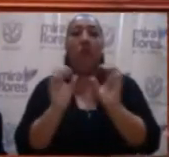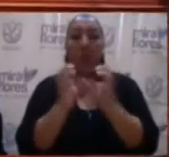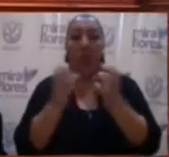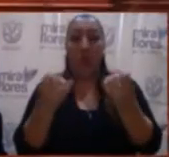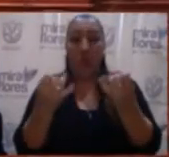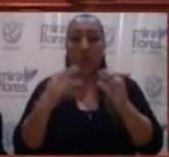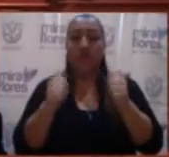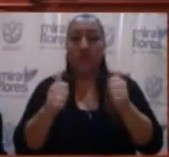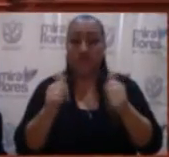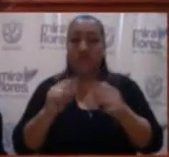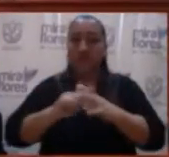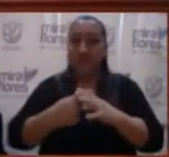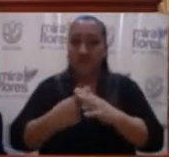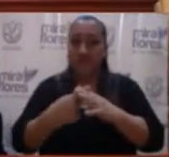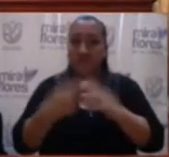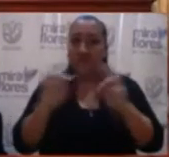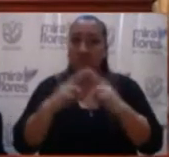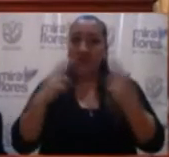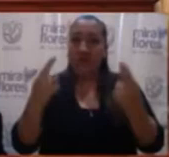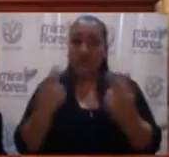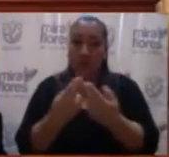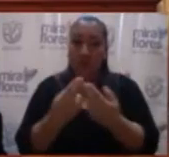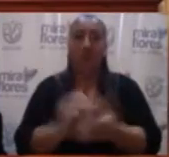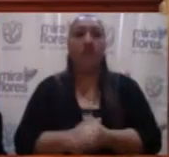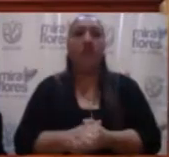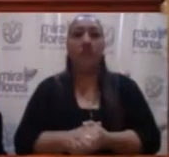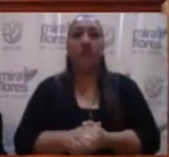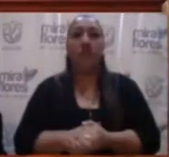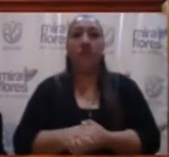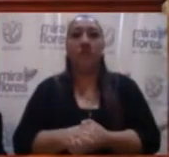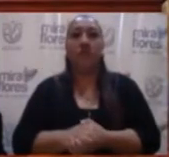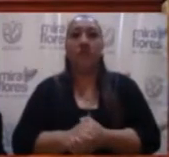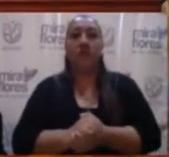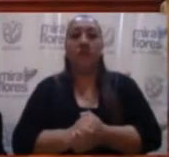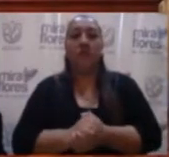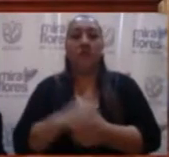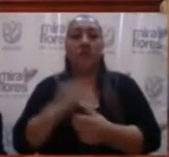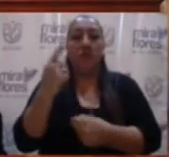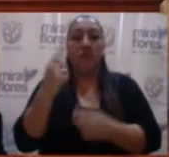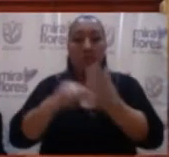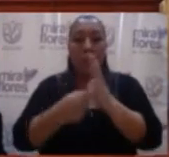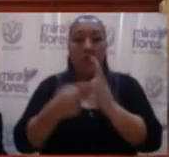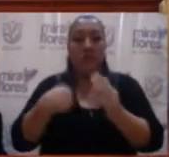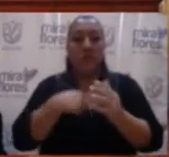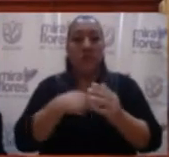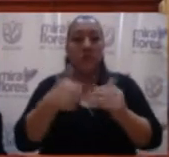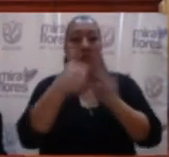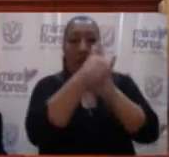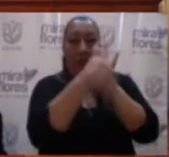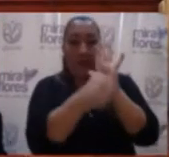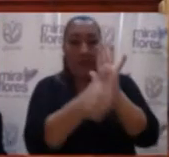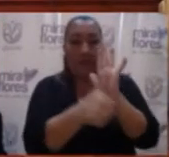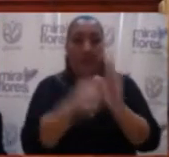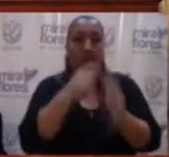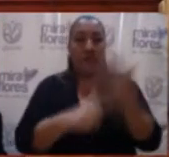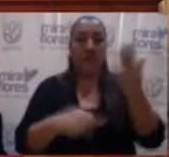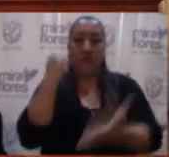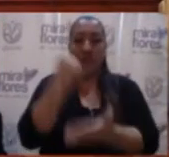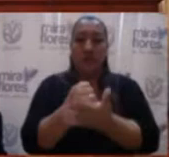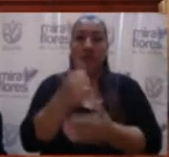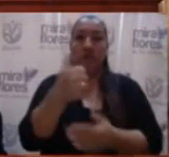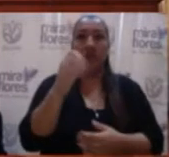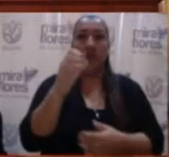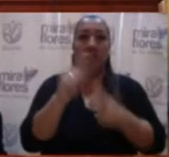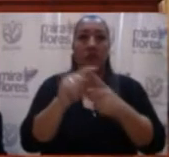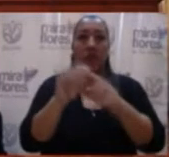reglamentario damos por instalada la sesión y vamos a lo que es el primer punto de lo que en la agenda, que es la aprobación del acta de la